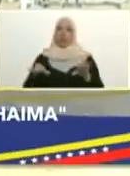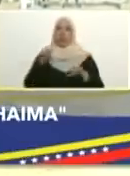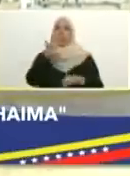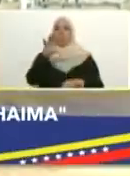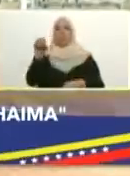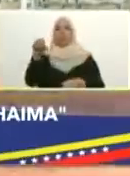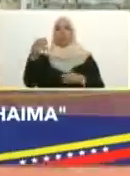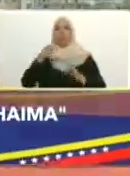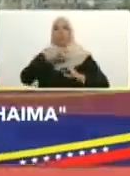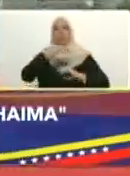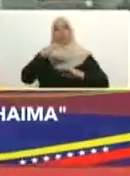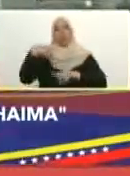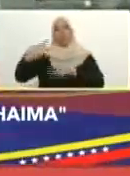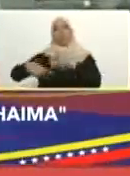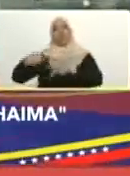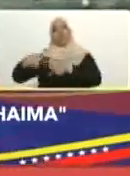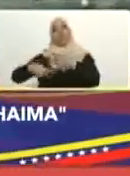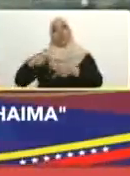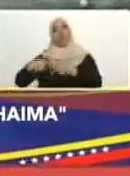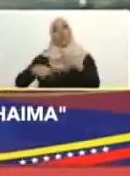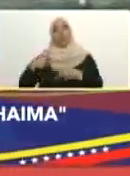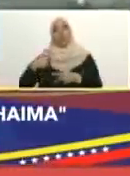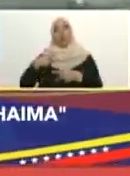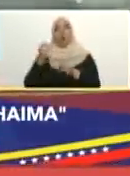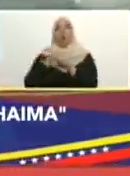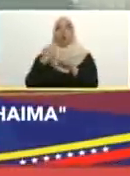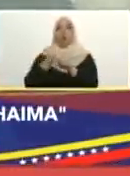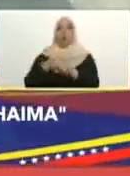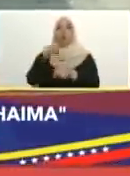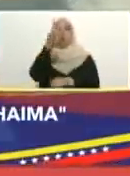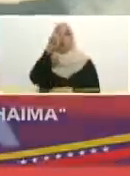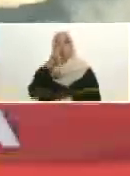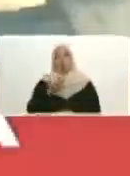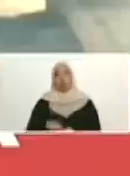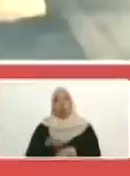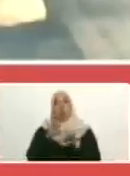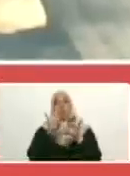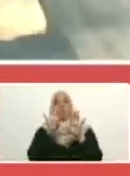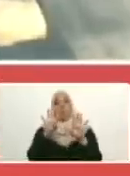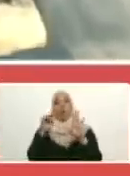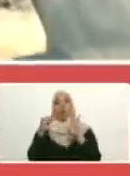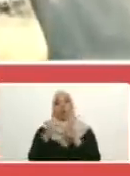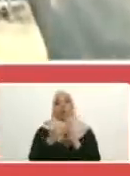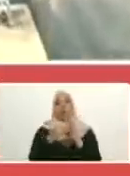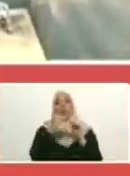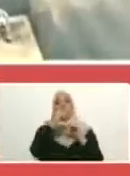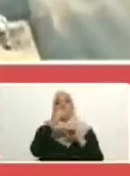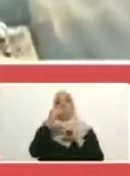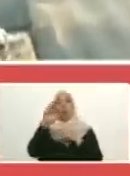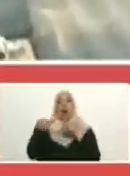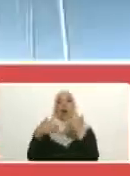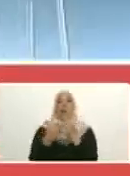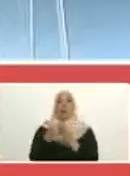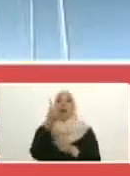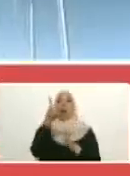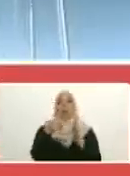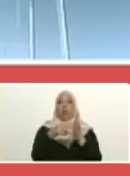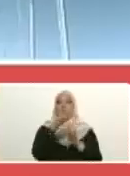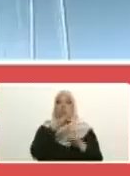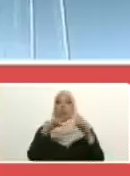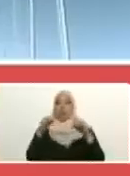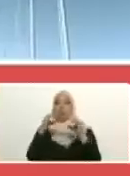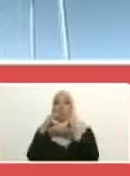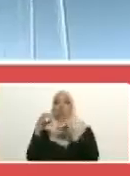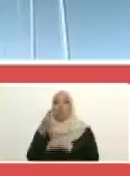50 pozos produciendo con una capacidad diaria de 9.000 a 9.500 de mesa